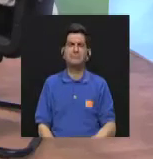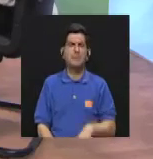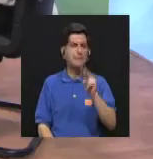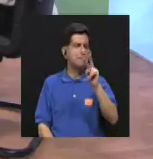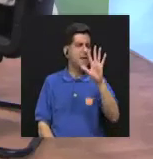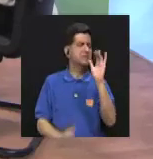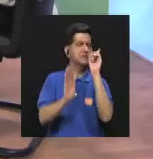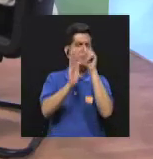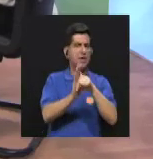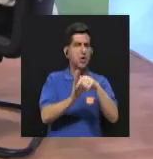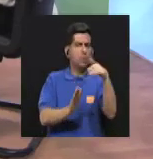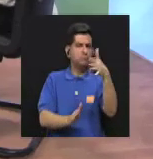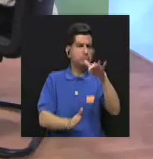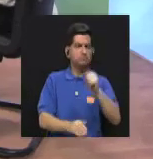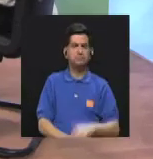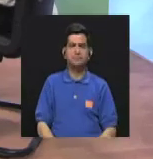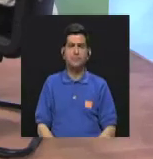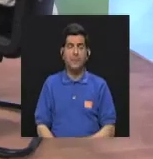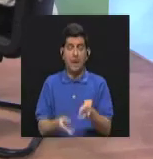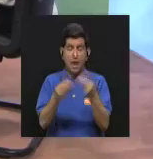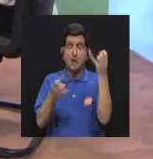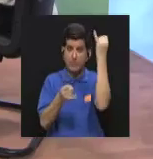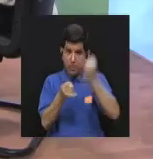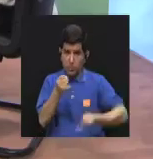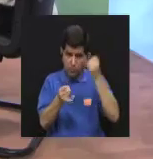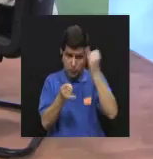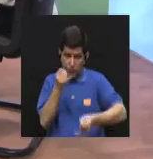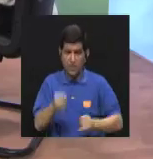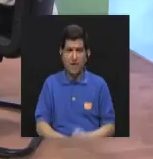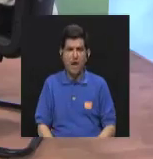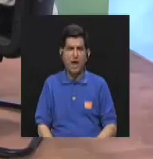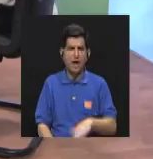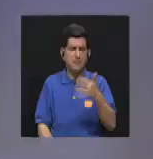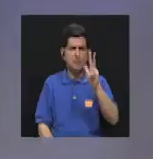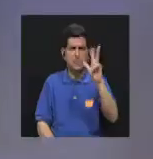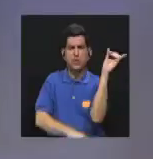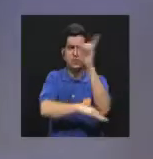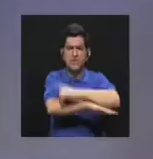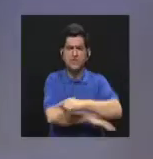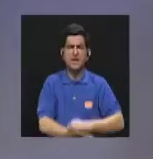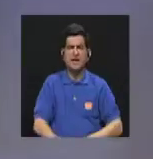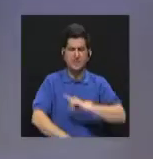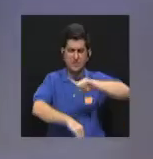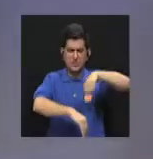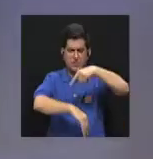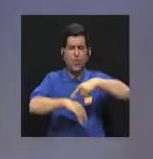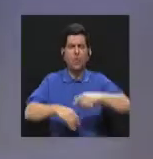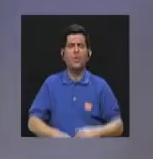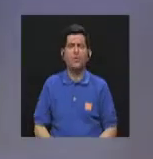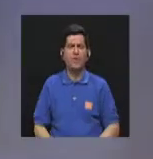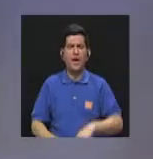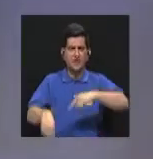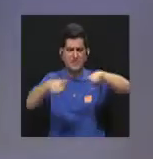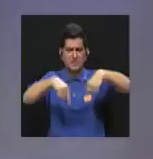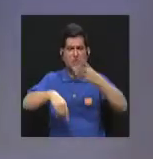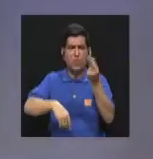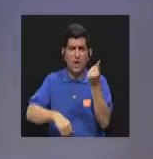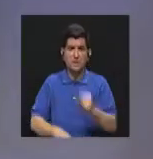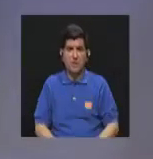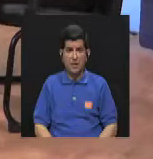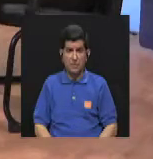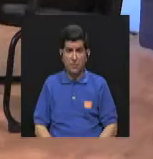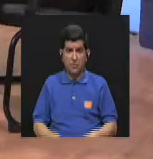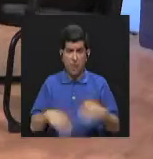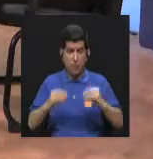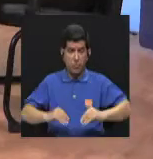25 minutos aproximadamente el producto final, pues, y son más o menos 3 días, ¿cuántas horas de grabación fueron? Porque me imagino que fueron jornadas largas.